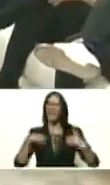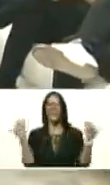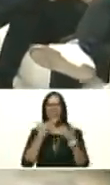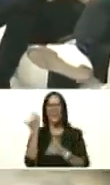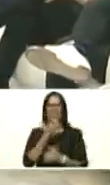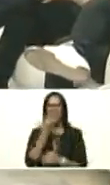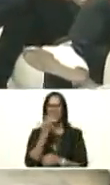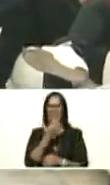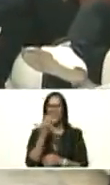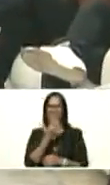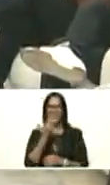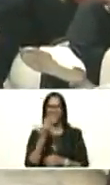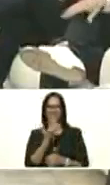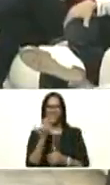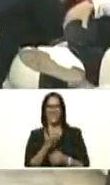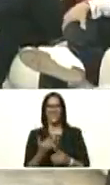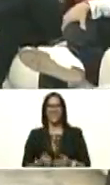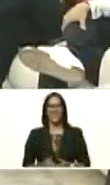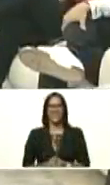loco soy yo!